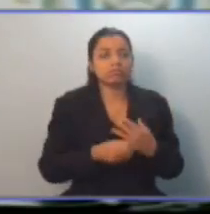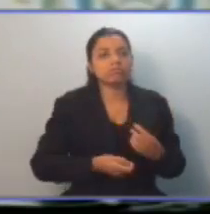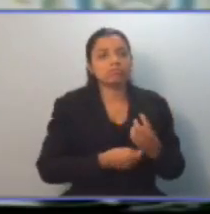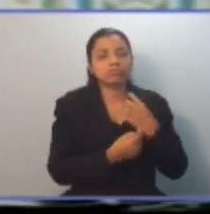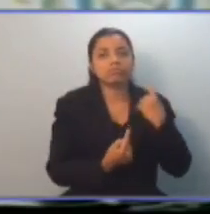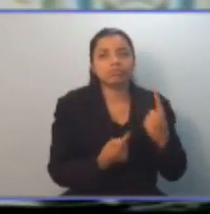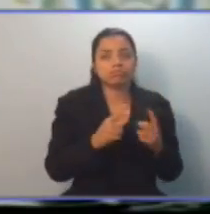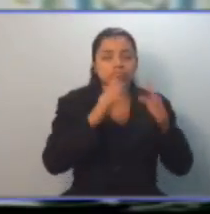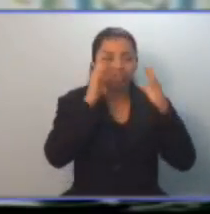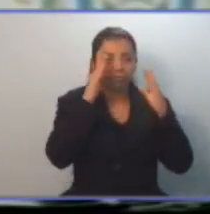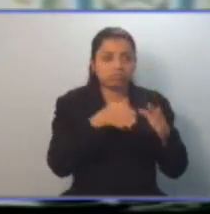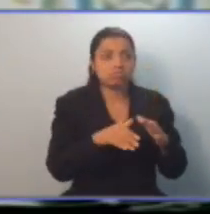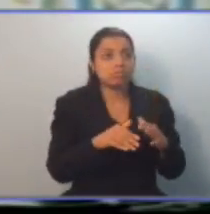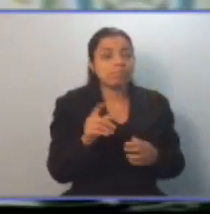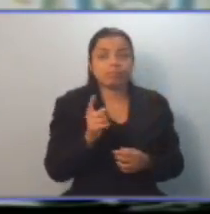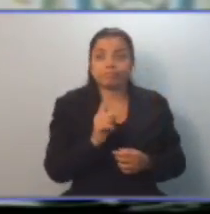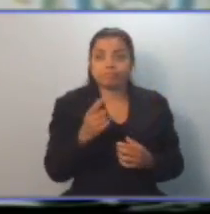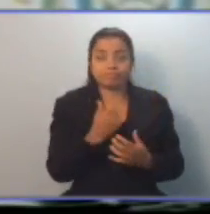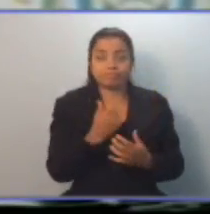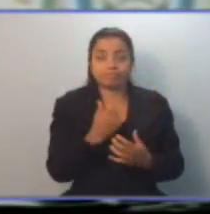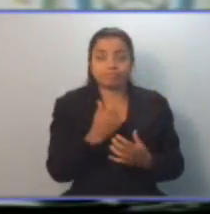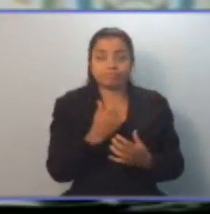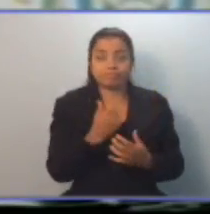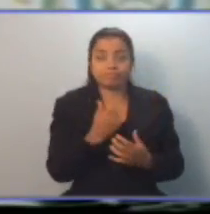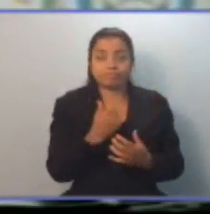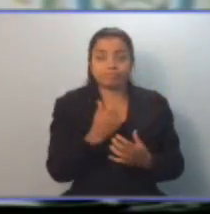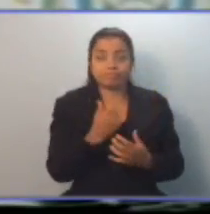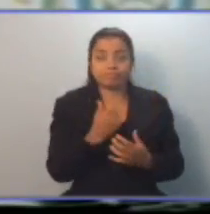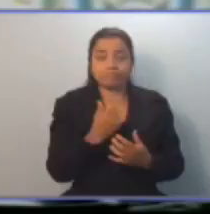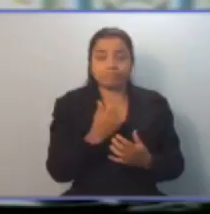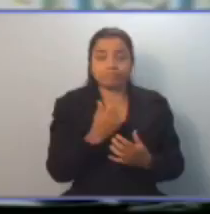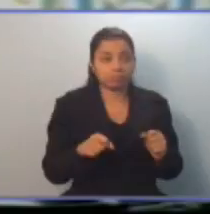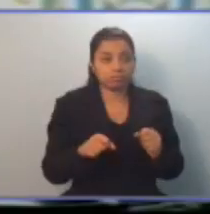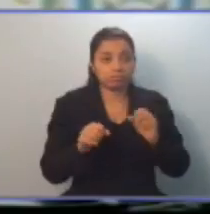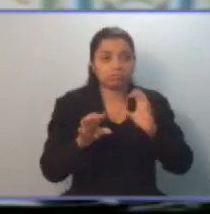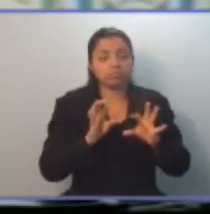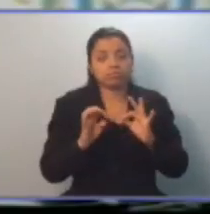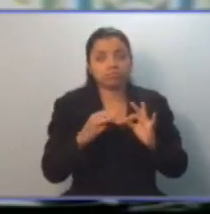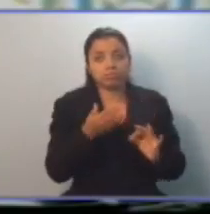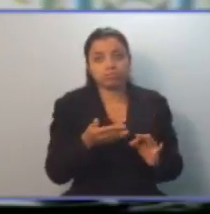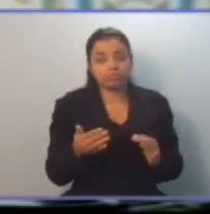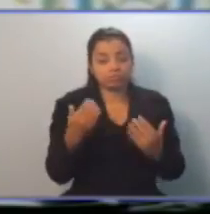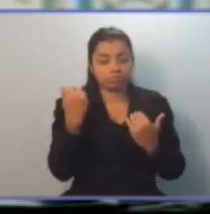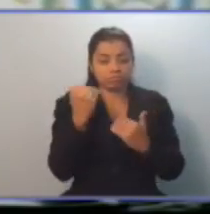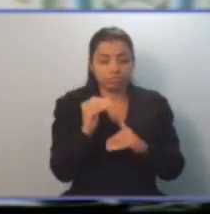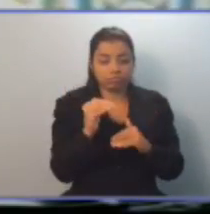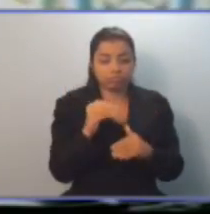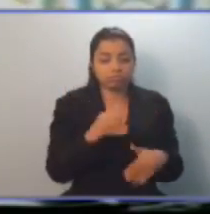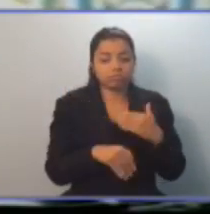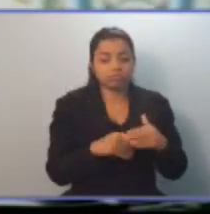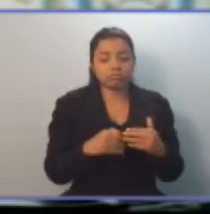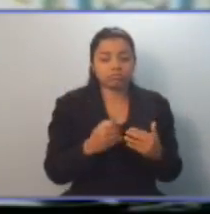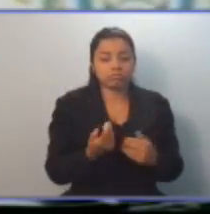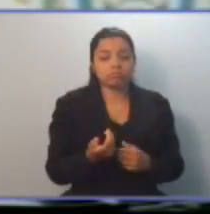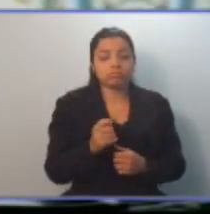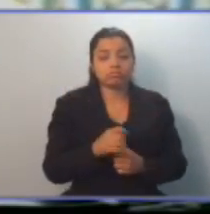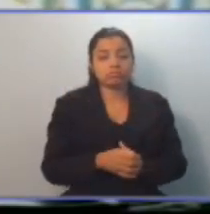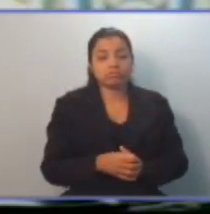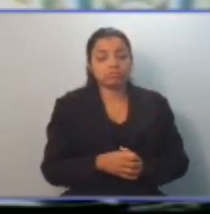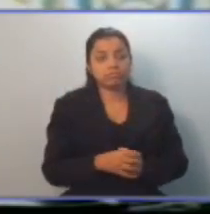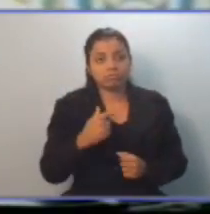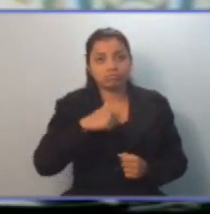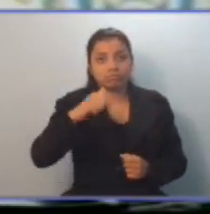su concreción, de que no a cualquier cargo público pueda accederse porque hay ciertas limitantes o reglas del juego que pueden ser válidas. Me